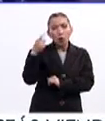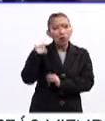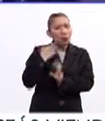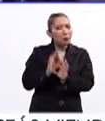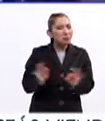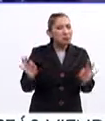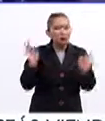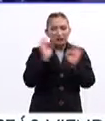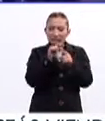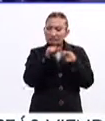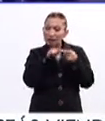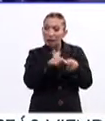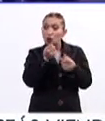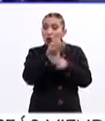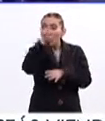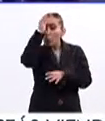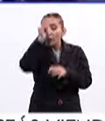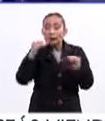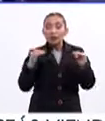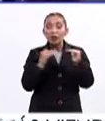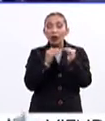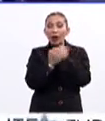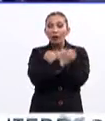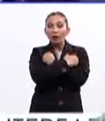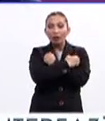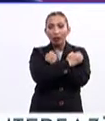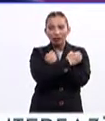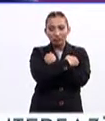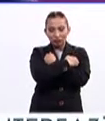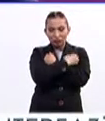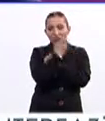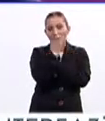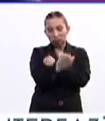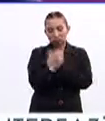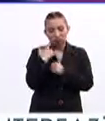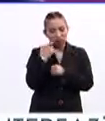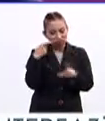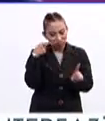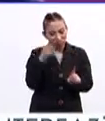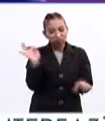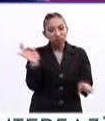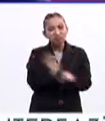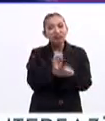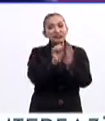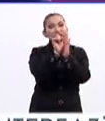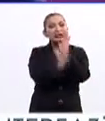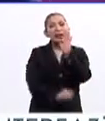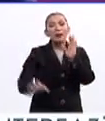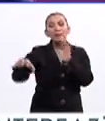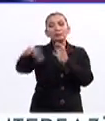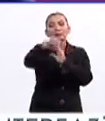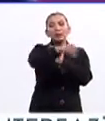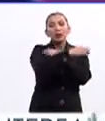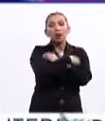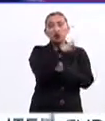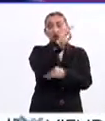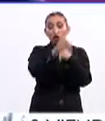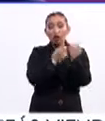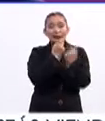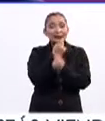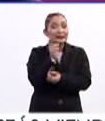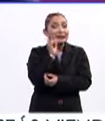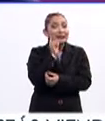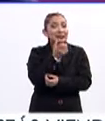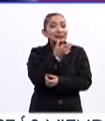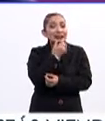los principales ejes del nuevo acuerdo es la equidad en la educación, por lo cual se trabajará en fortalecer el sistema educativo para que todas las niñas